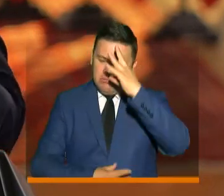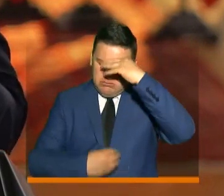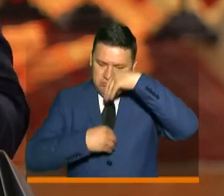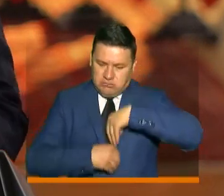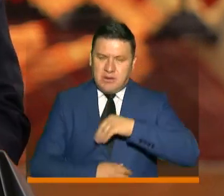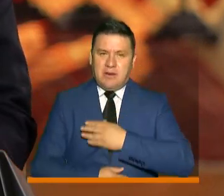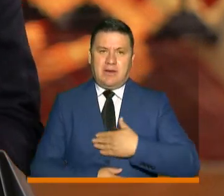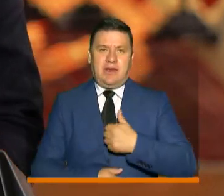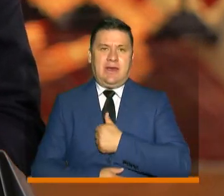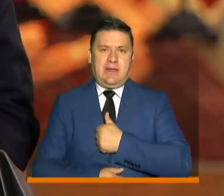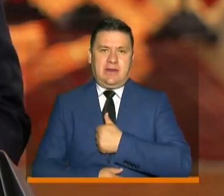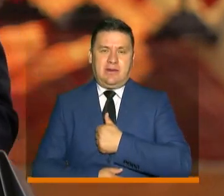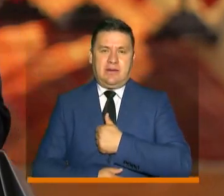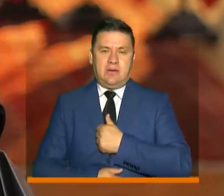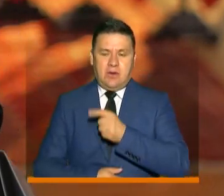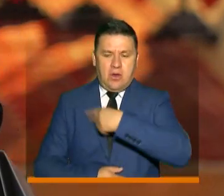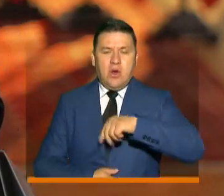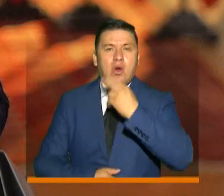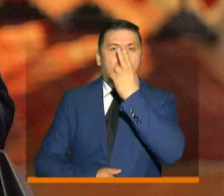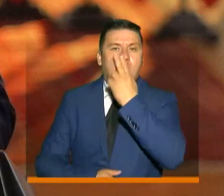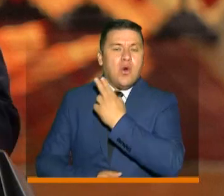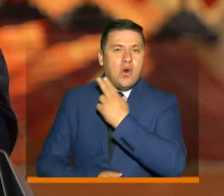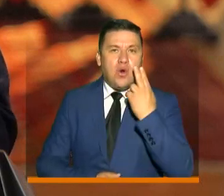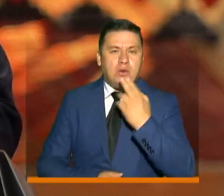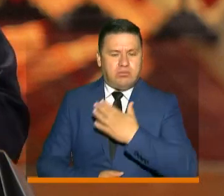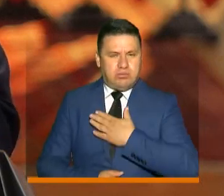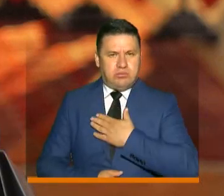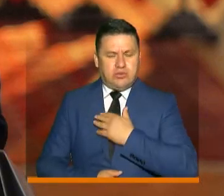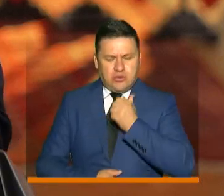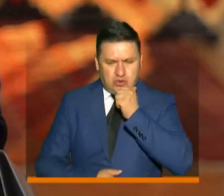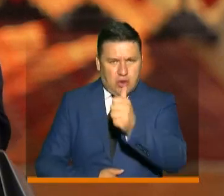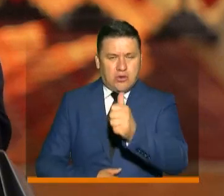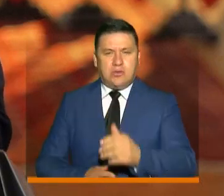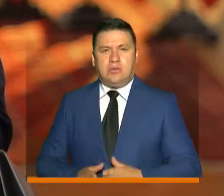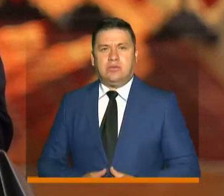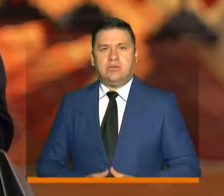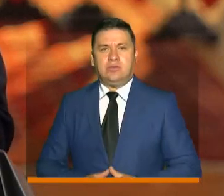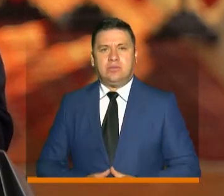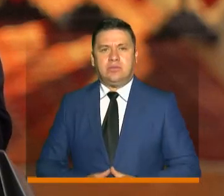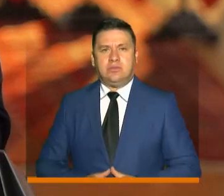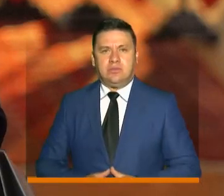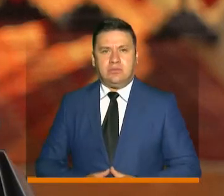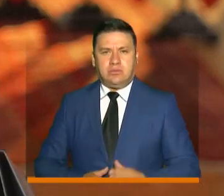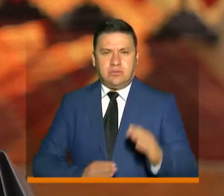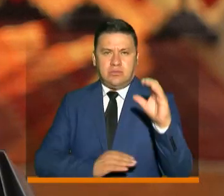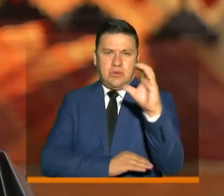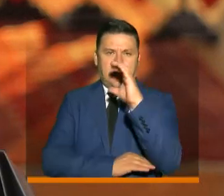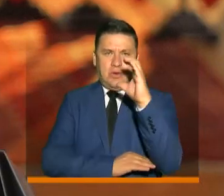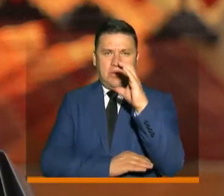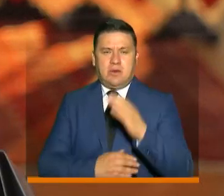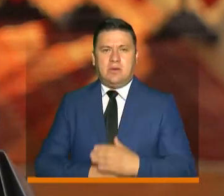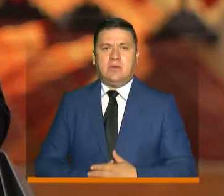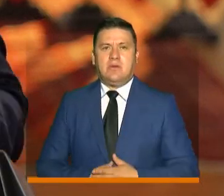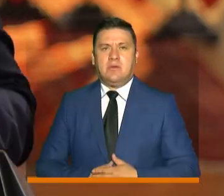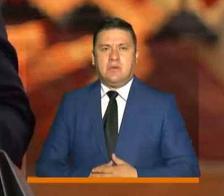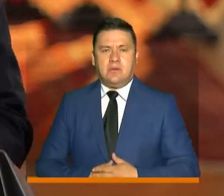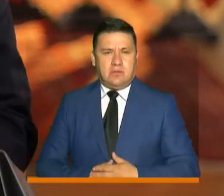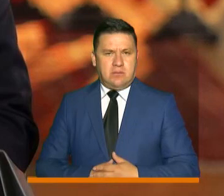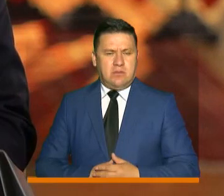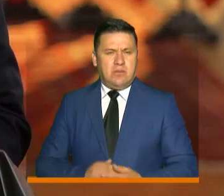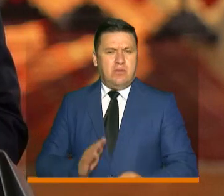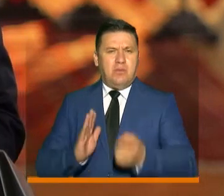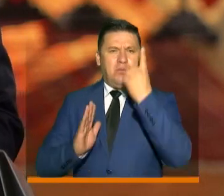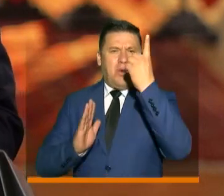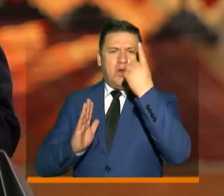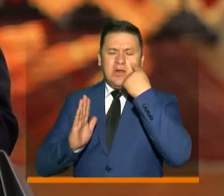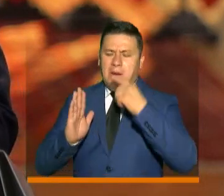en nuestro costo nuestro compromiso y en nuestros actos cotidianos colombianos nuestra política